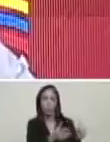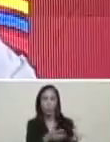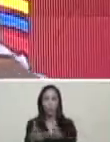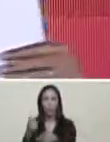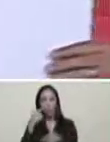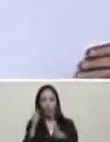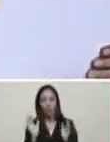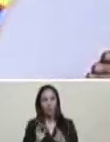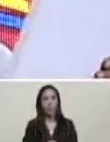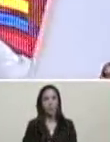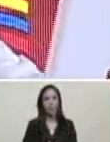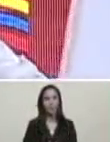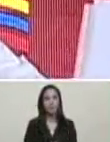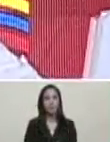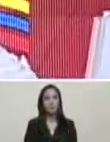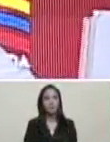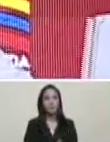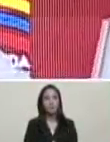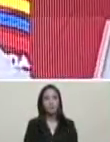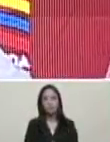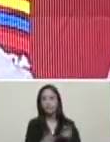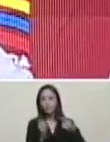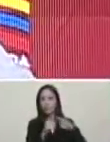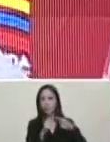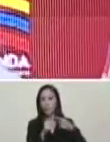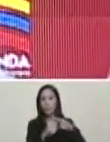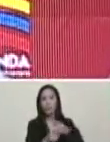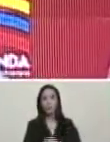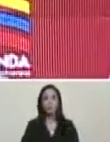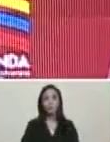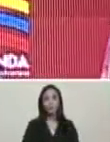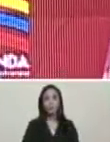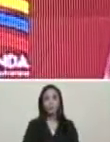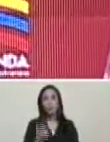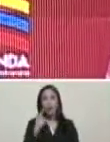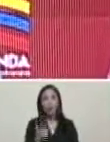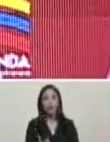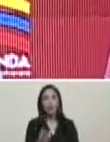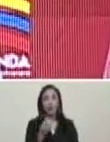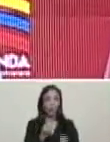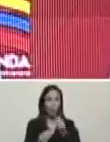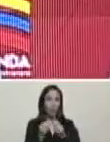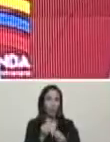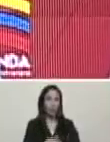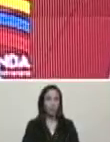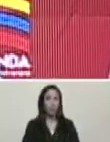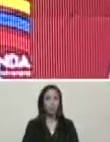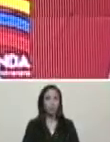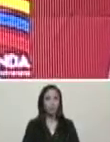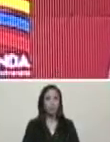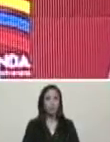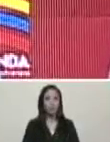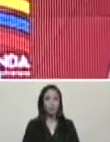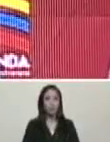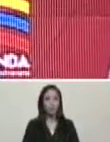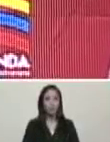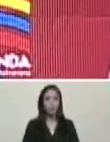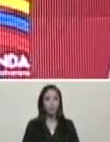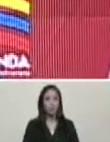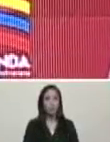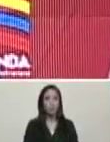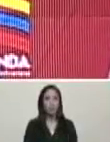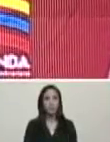ver. En primer lugar, un día de abasto de CLAP.